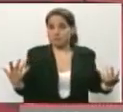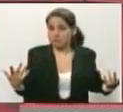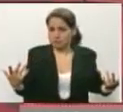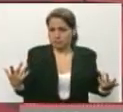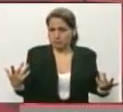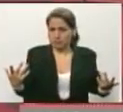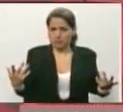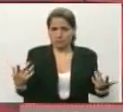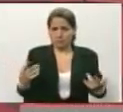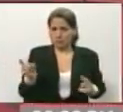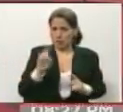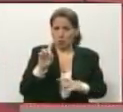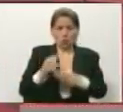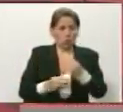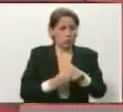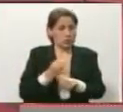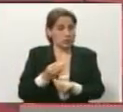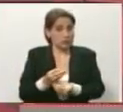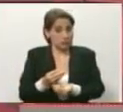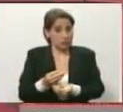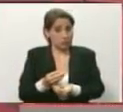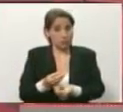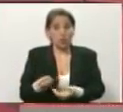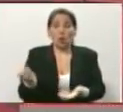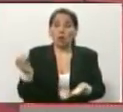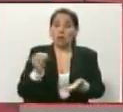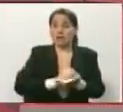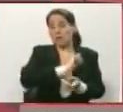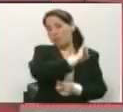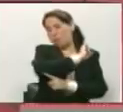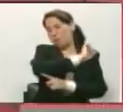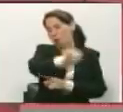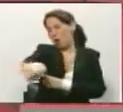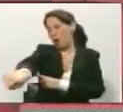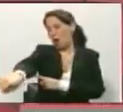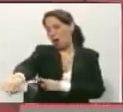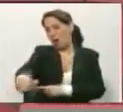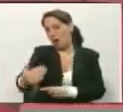gusto. Y les volvimos a dar una pela moral.